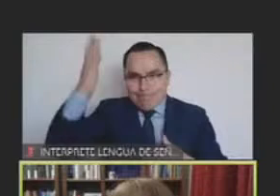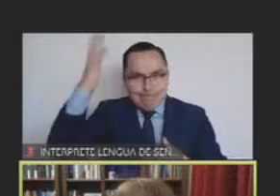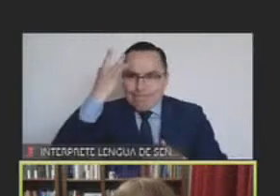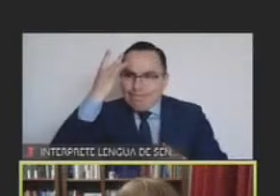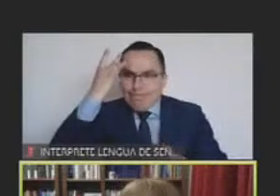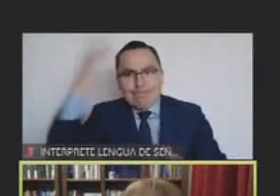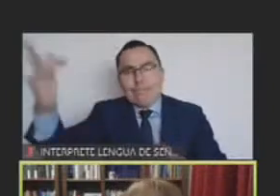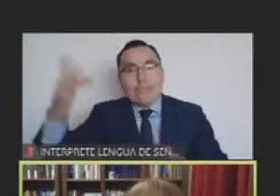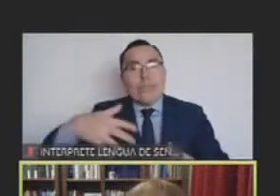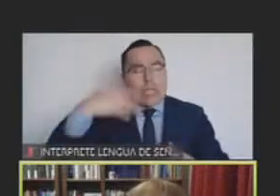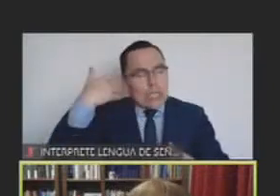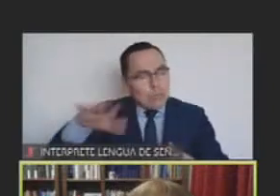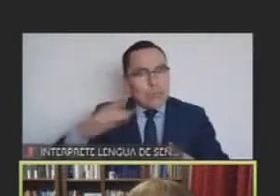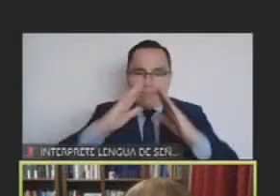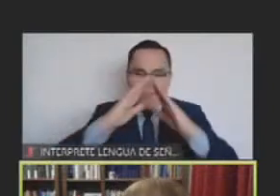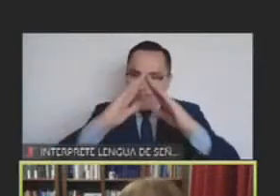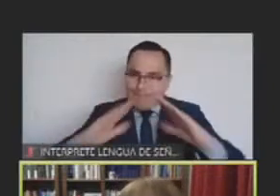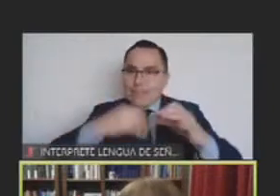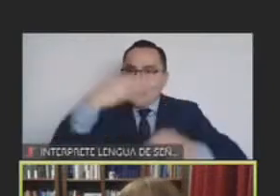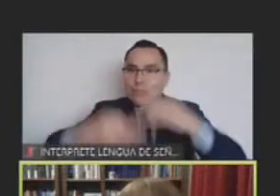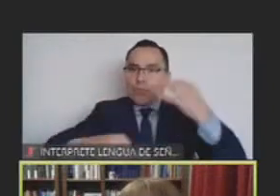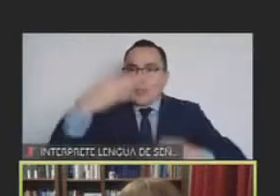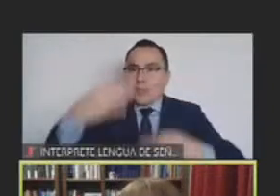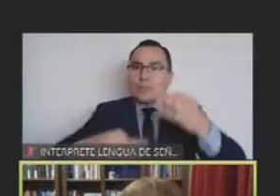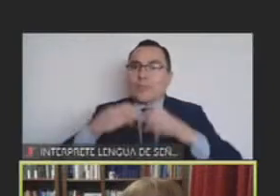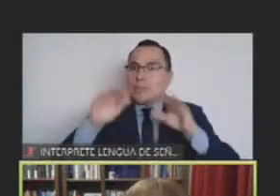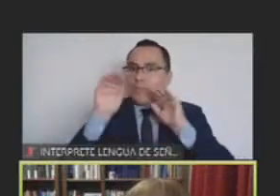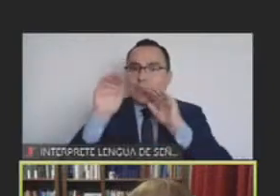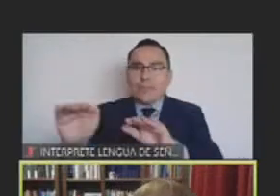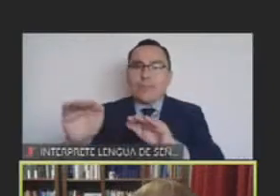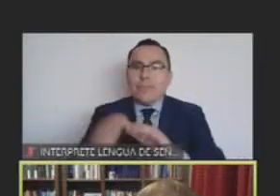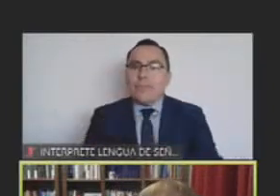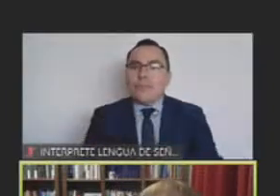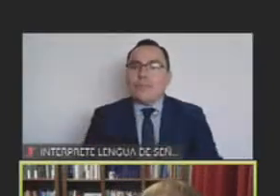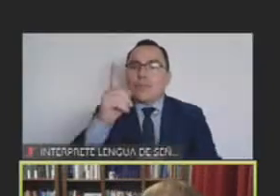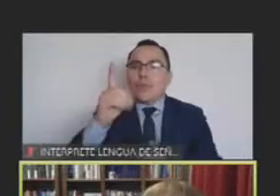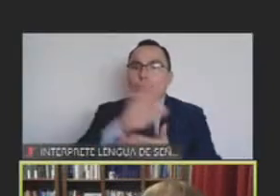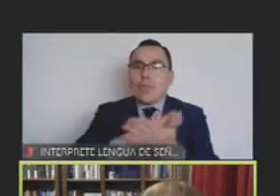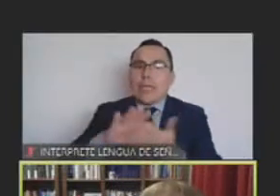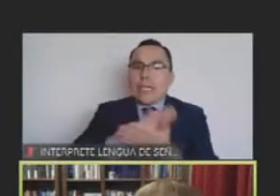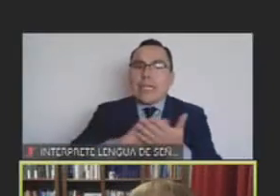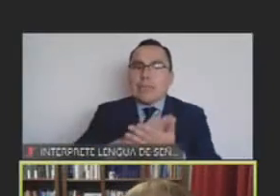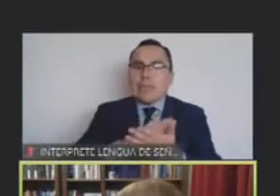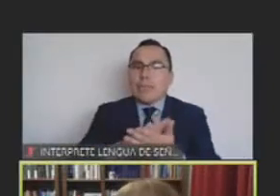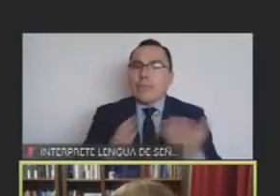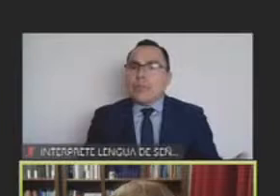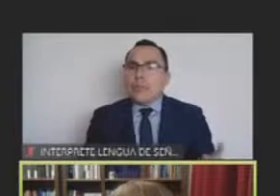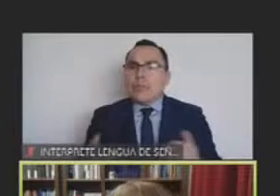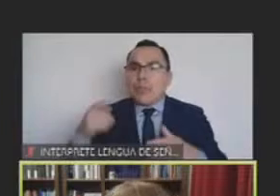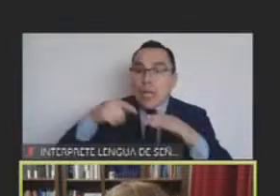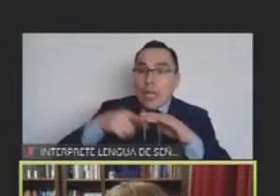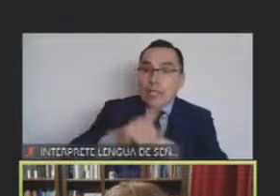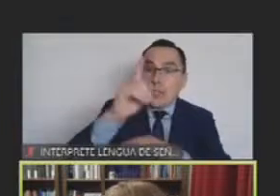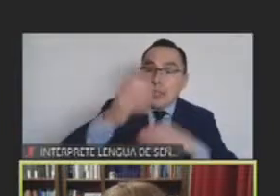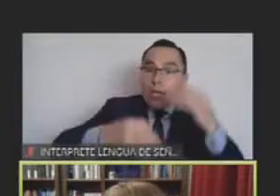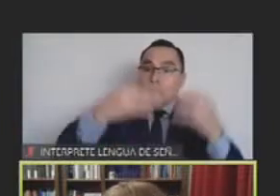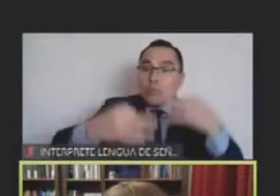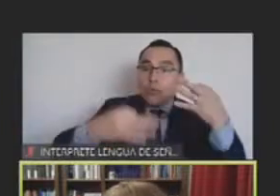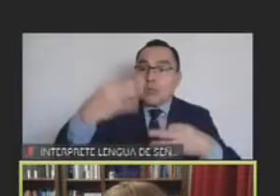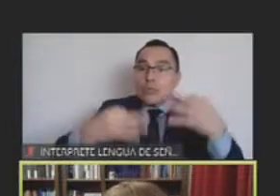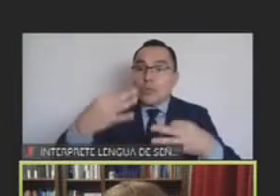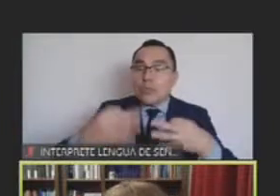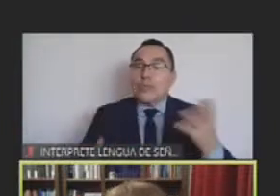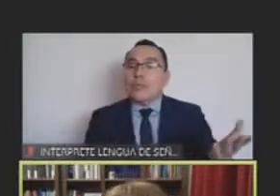elemento sustentador de la confianza. Un ejemplo del punto de vista del acceso a la justicia tiene este